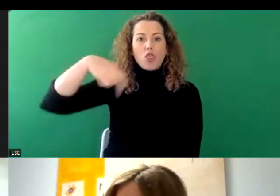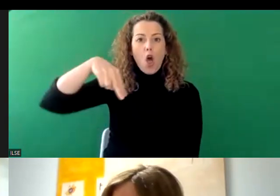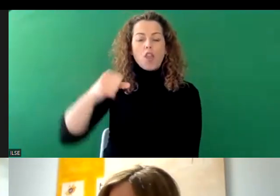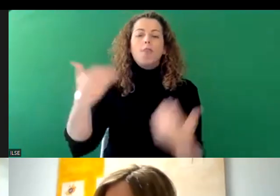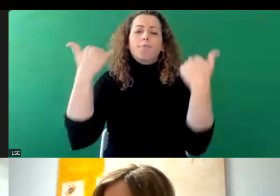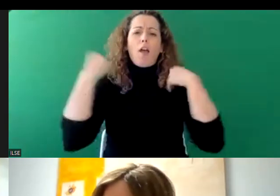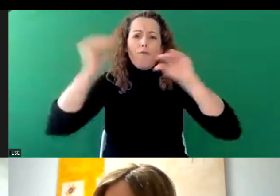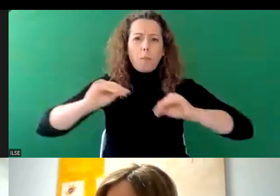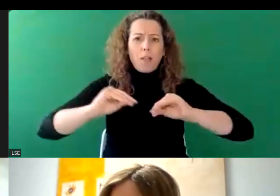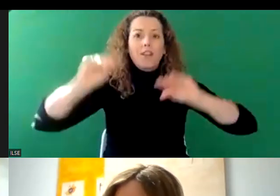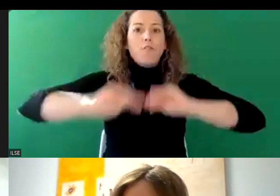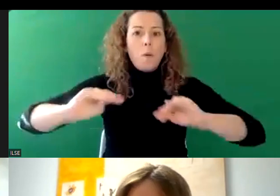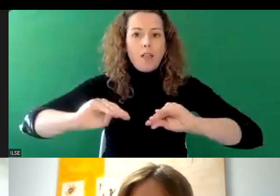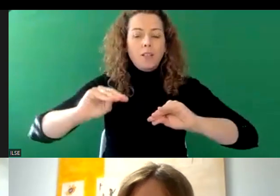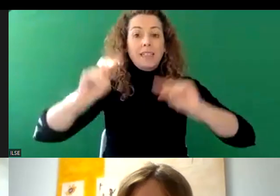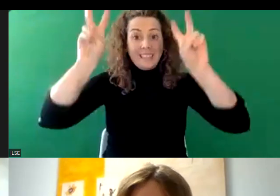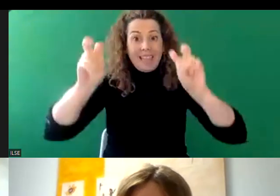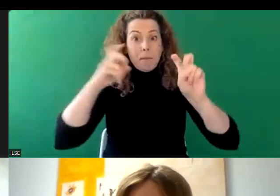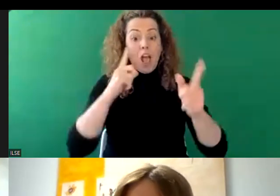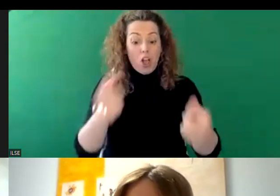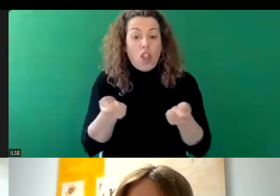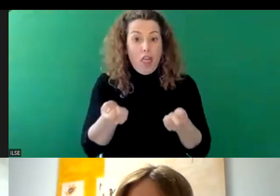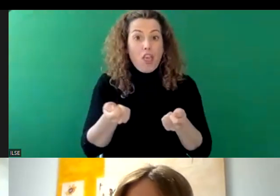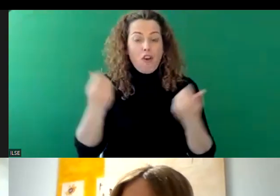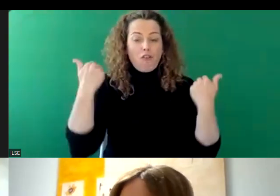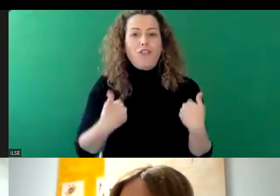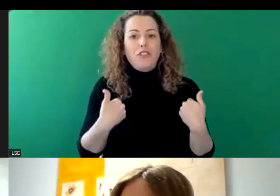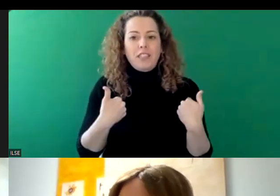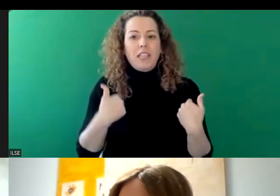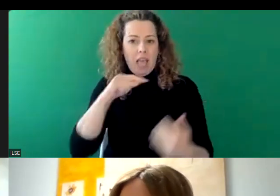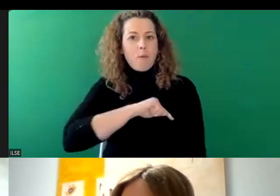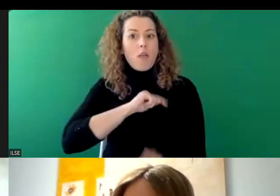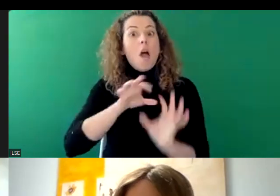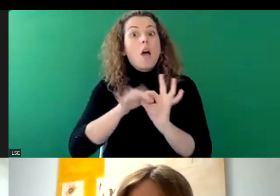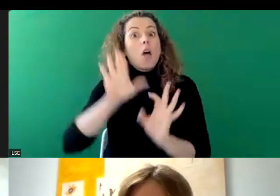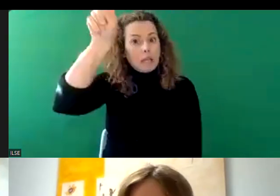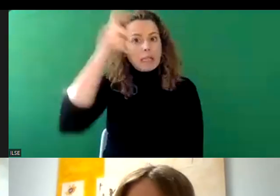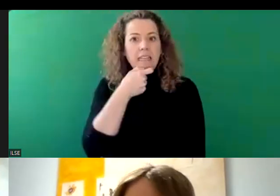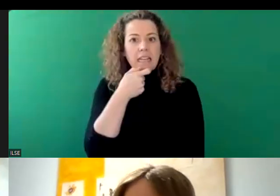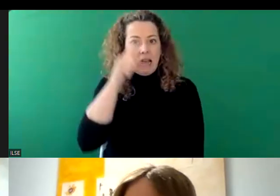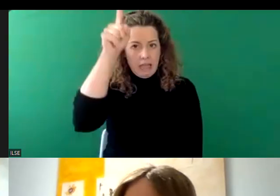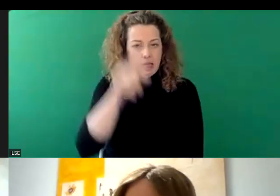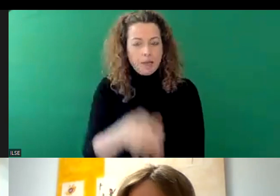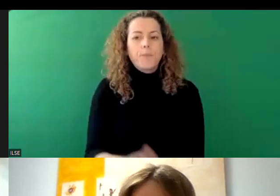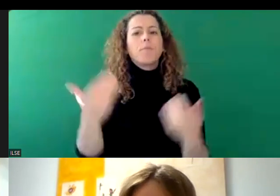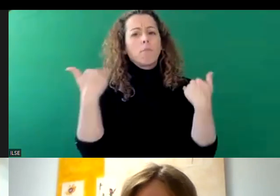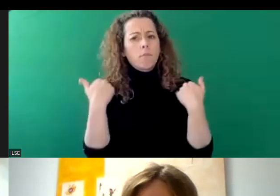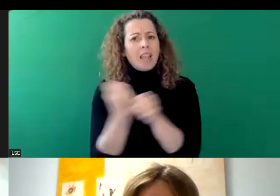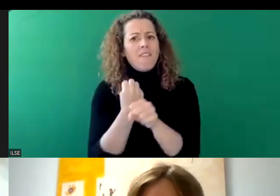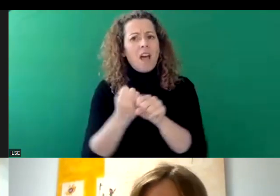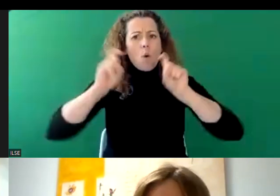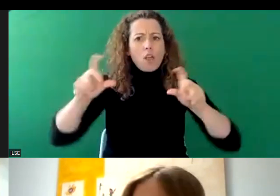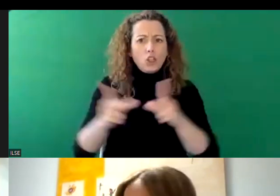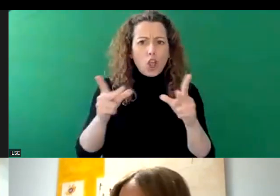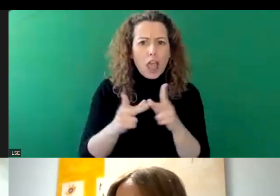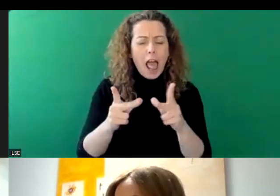formadores en contención física y emocional por DCRT en Reino Unido. Es educador social, coach, máster